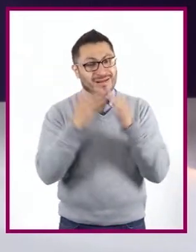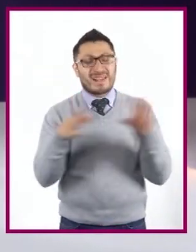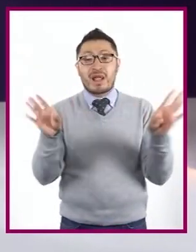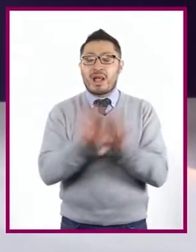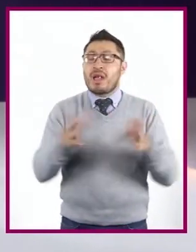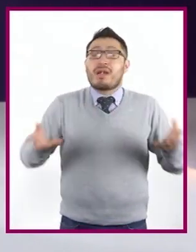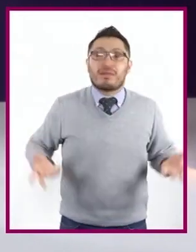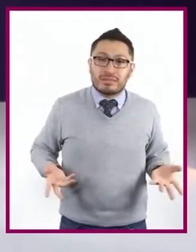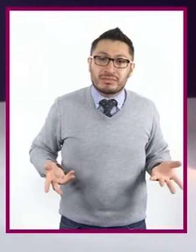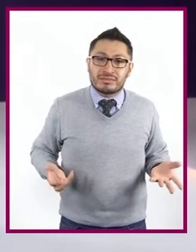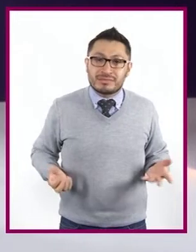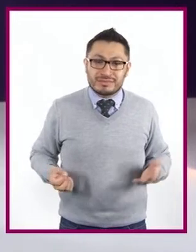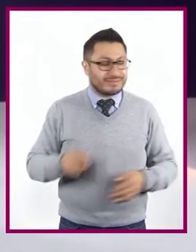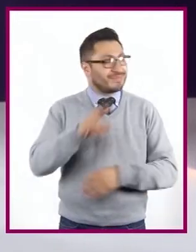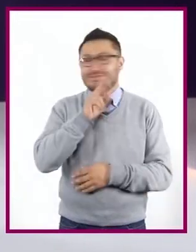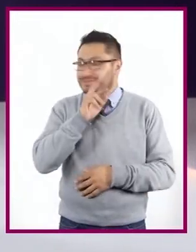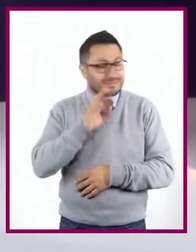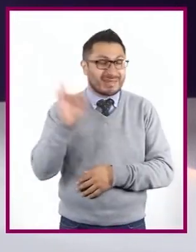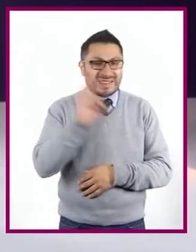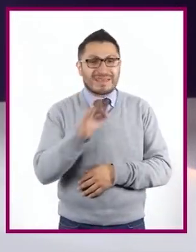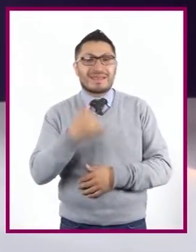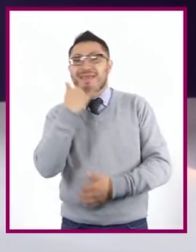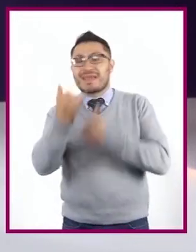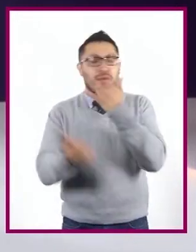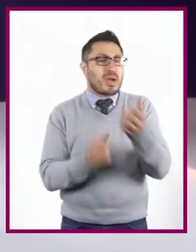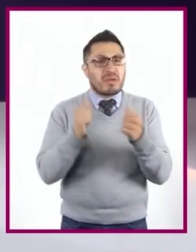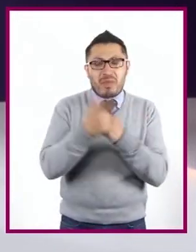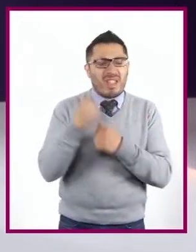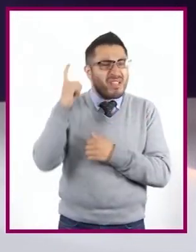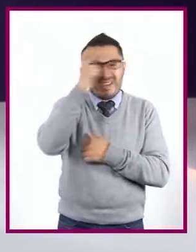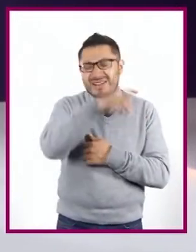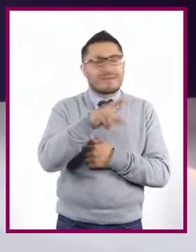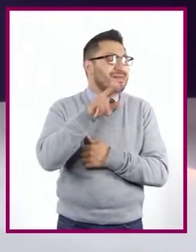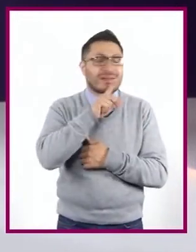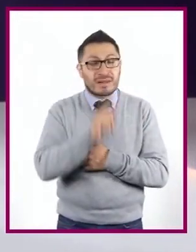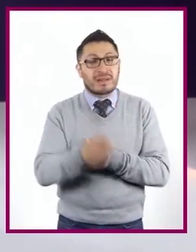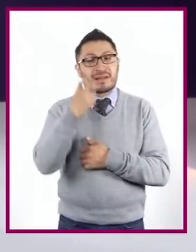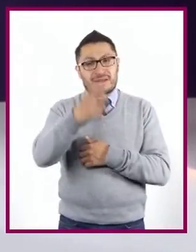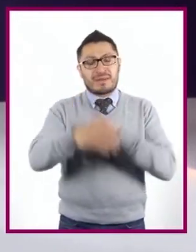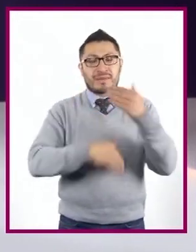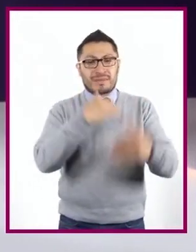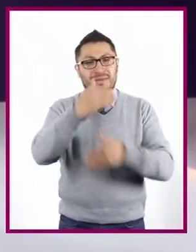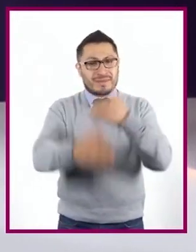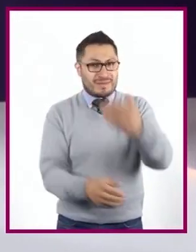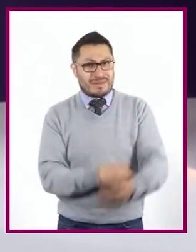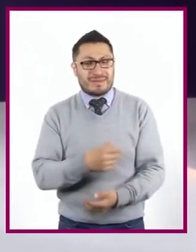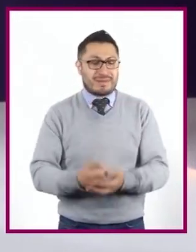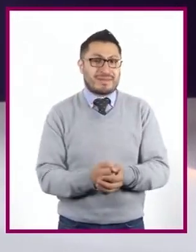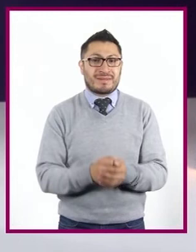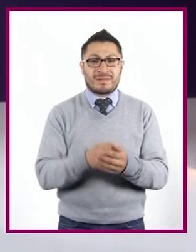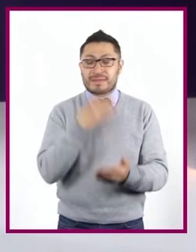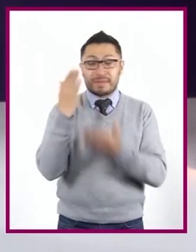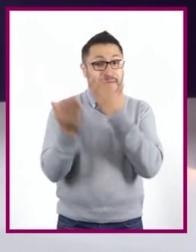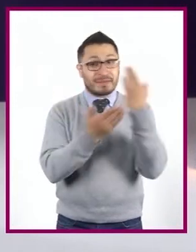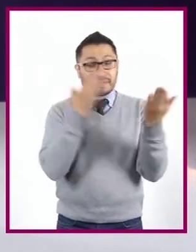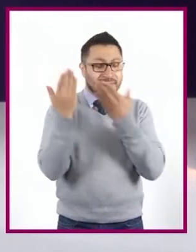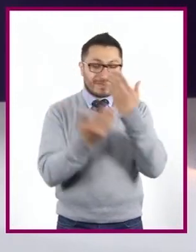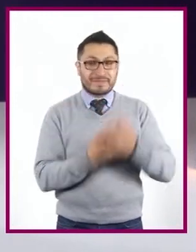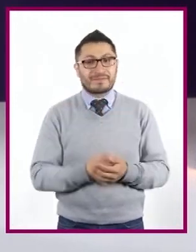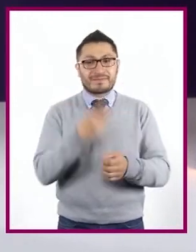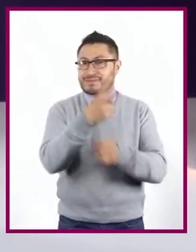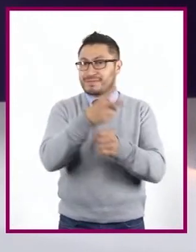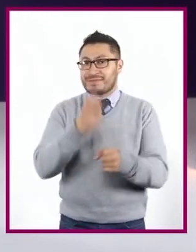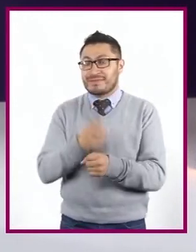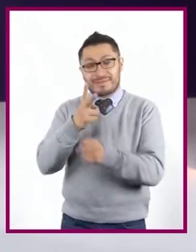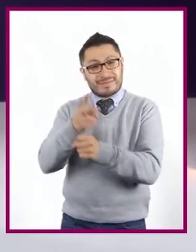les fue? No se preocupen si algo se les complicó. Para eso, seguiremos avanzando en nuestro estudio. Los